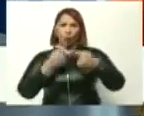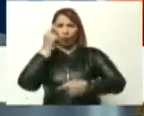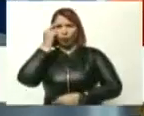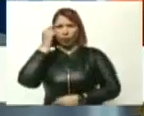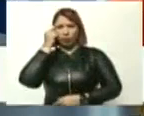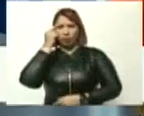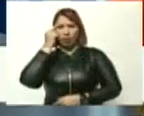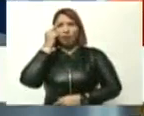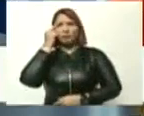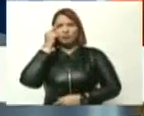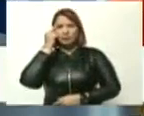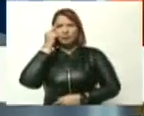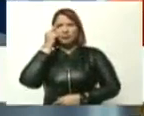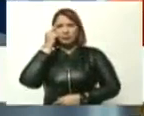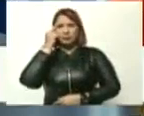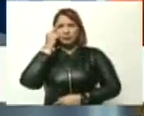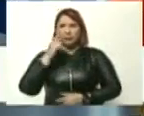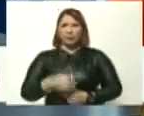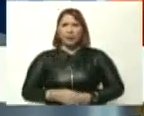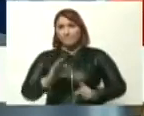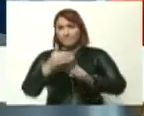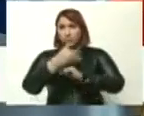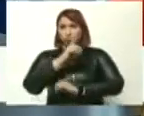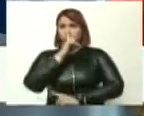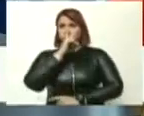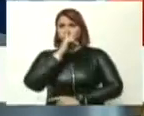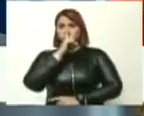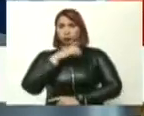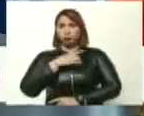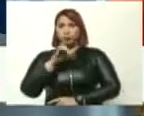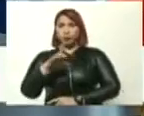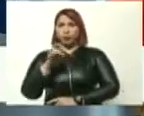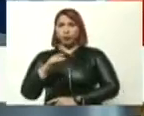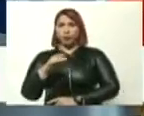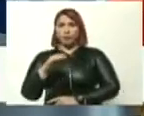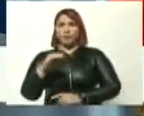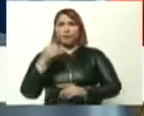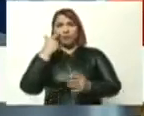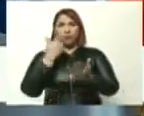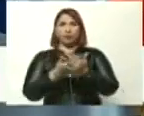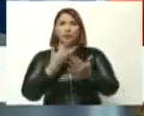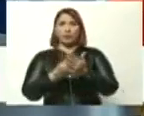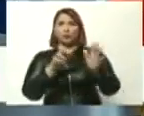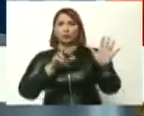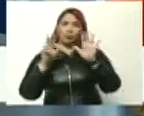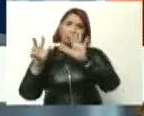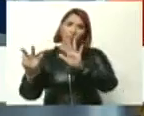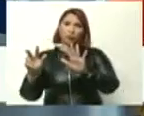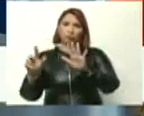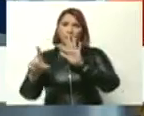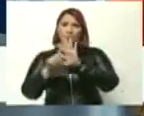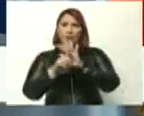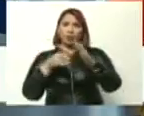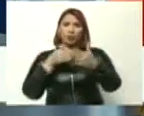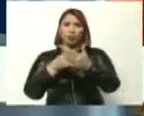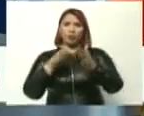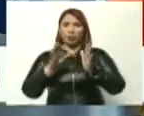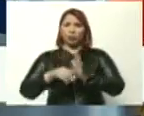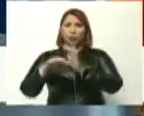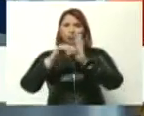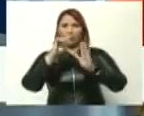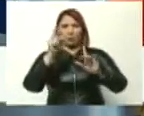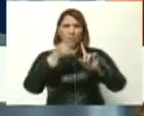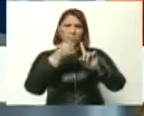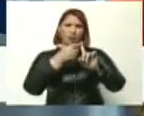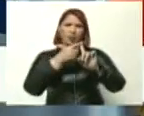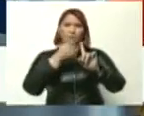omisión dolosa. Omisión dolosa, fundamento 88 de la ley contra la corrupción. Primer supuesto: el fiscal